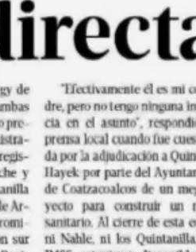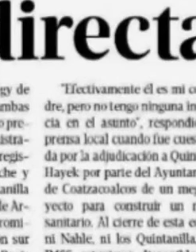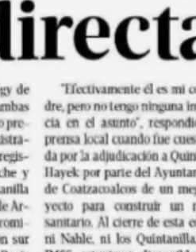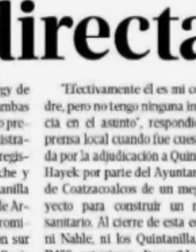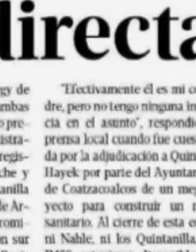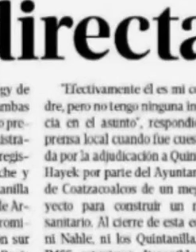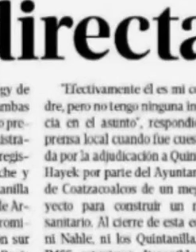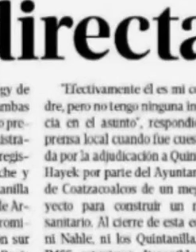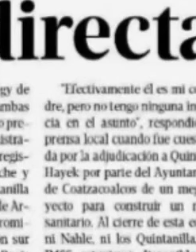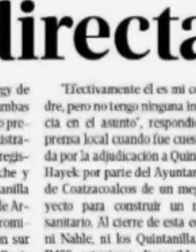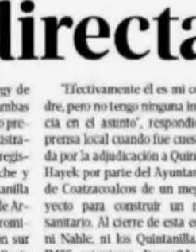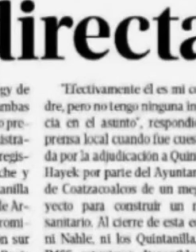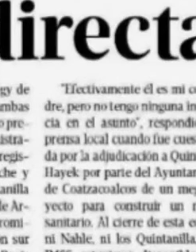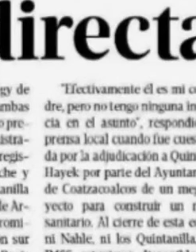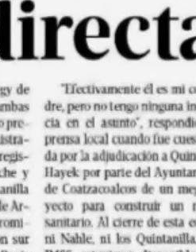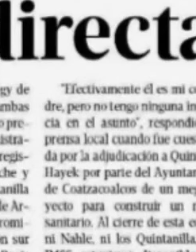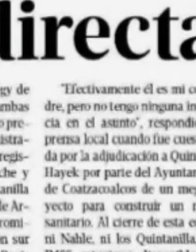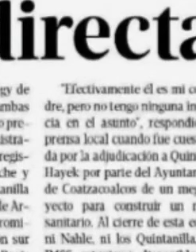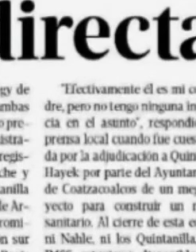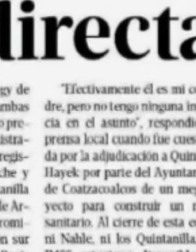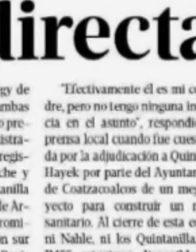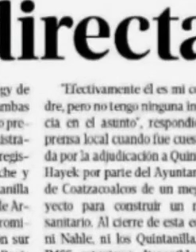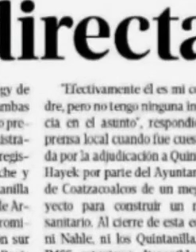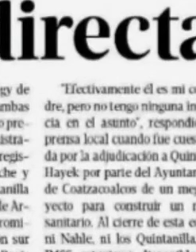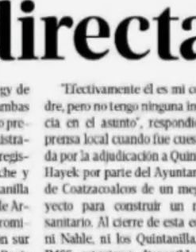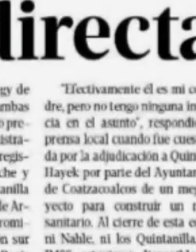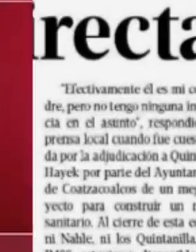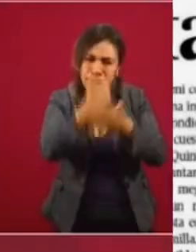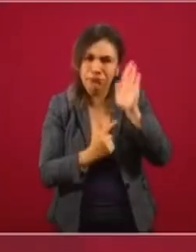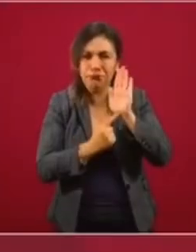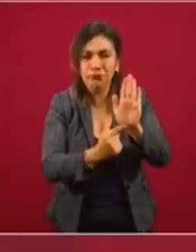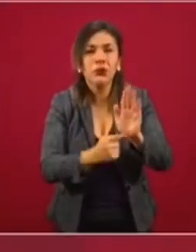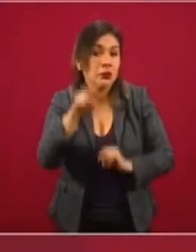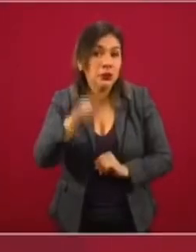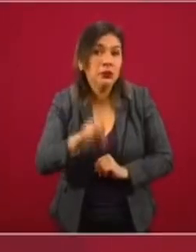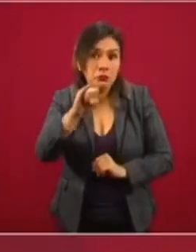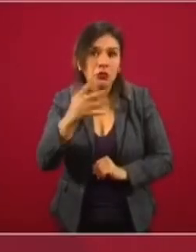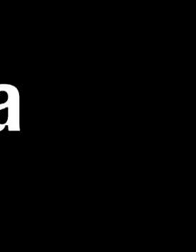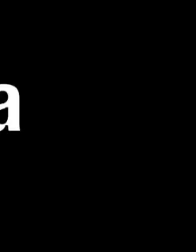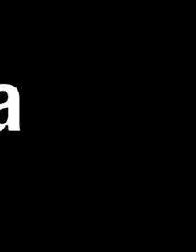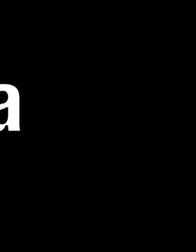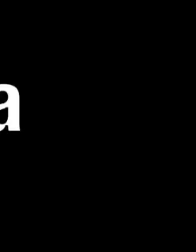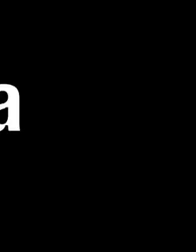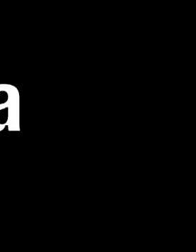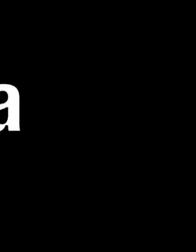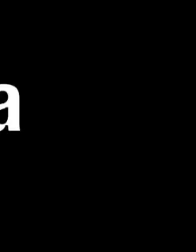intensiva y cuántas se tienen ahora. Entonces, sí, se ha avanzado.